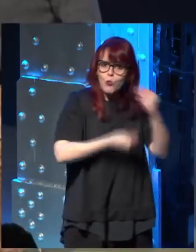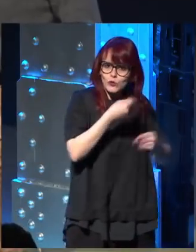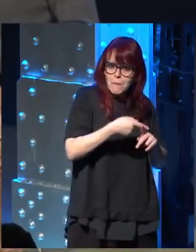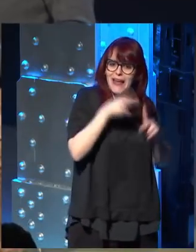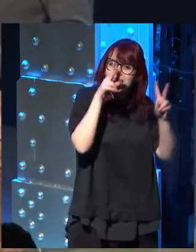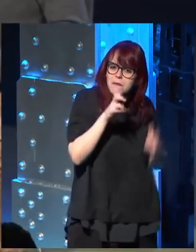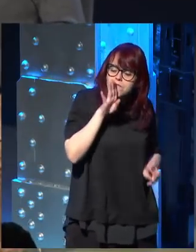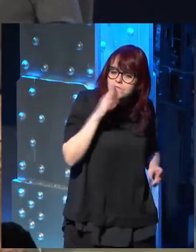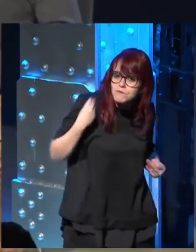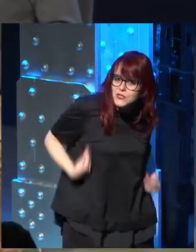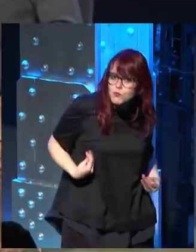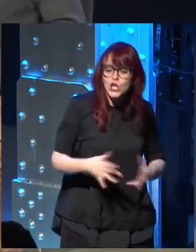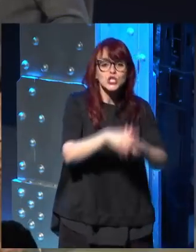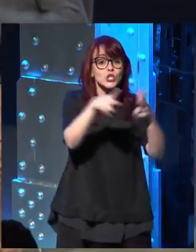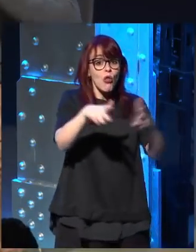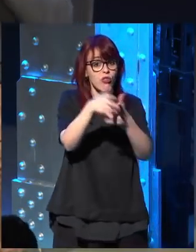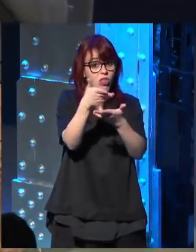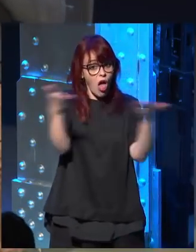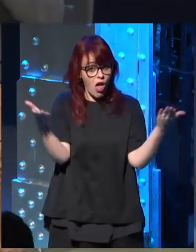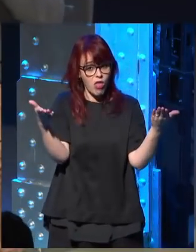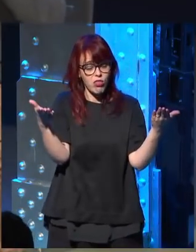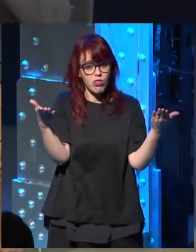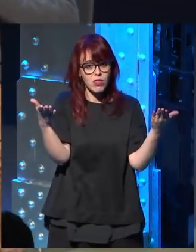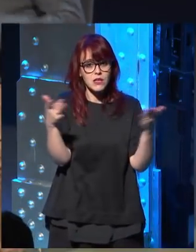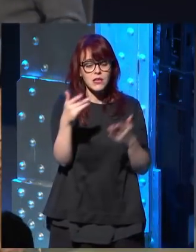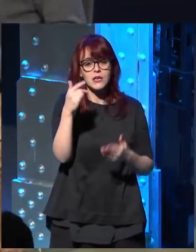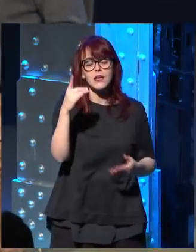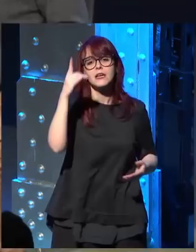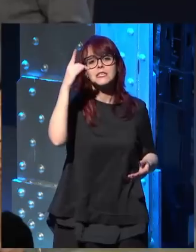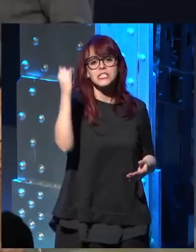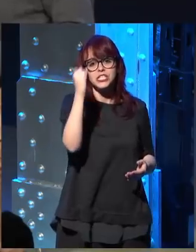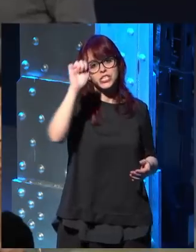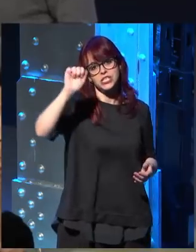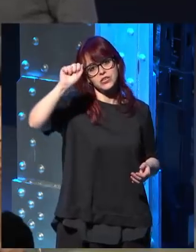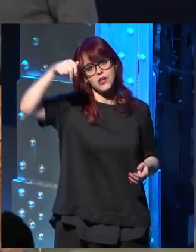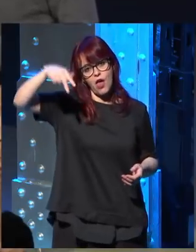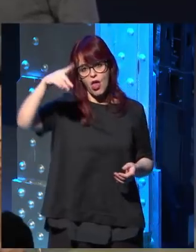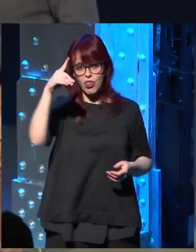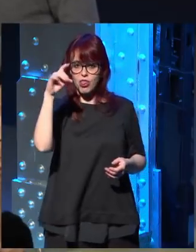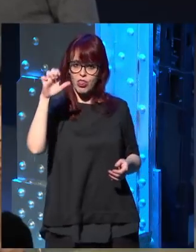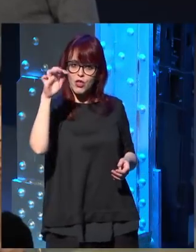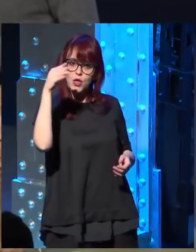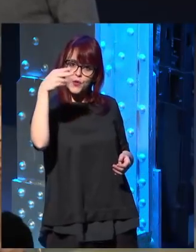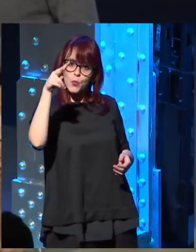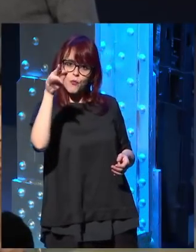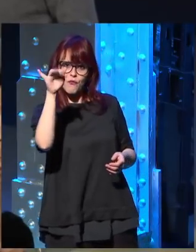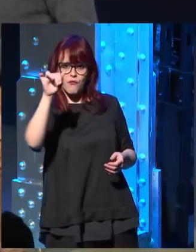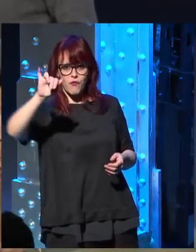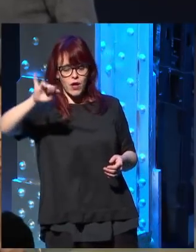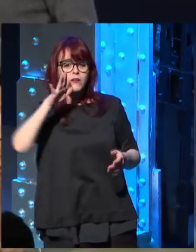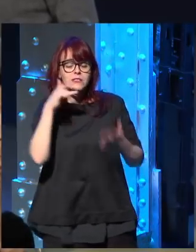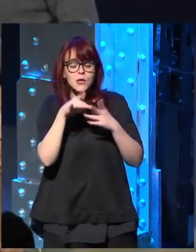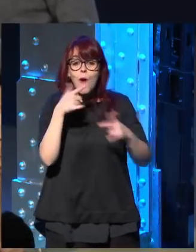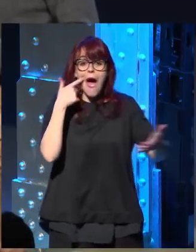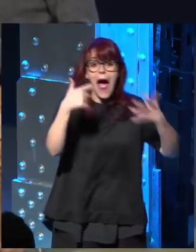social. Hay algo que dice Jean Dubuffet, ¿no? Dice, el arte es tan importante para las personas como el